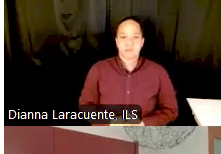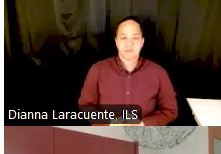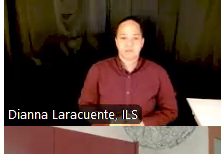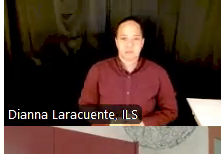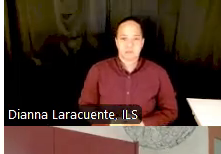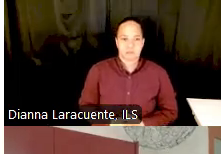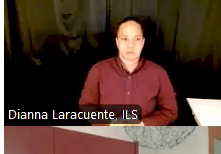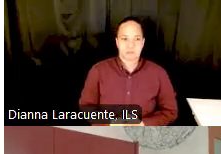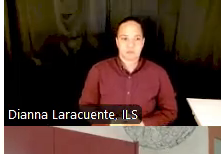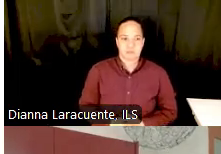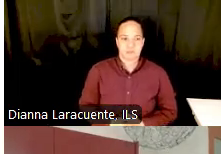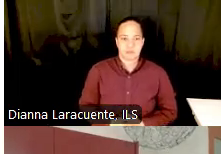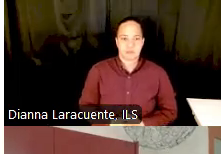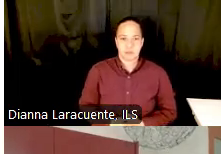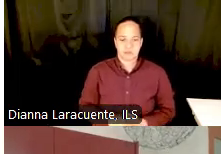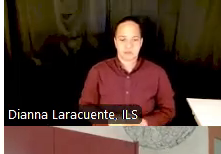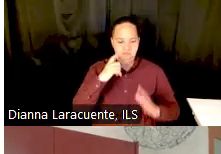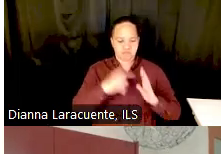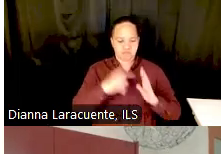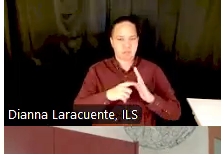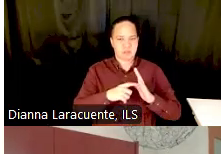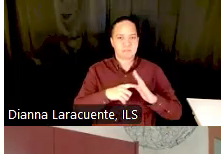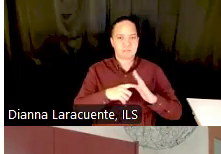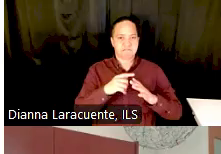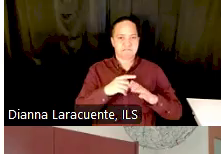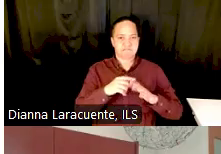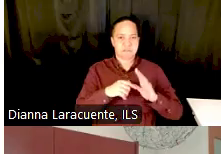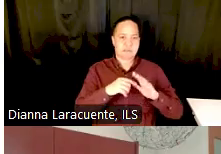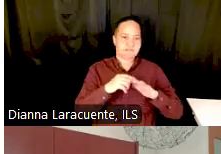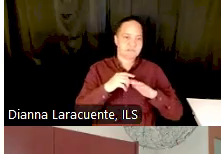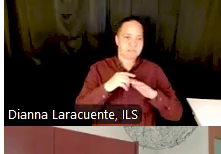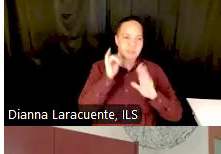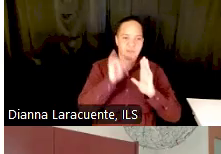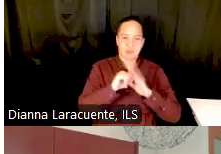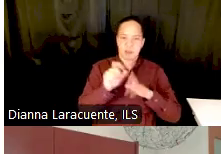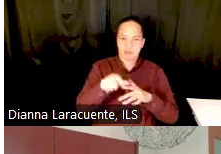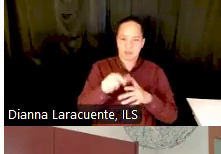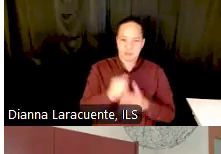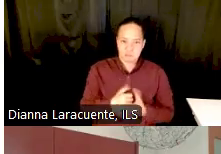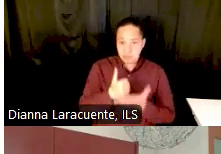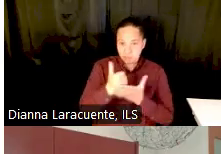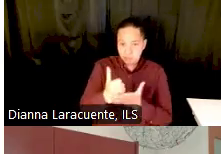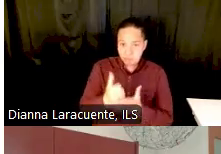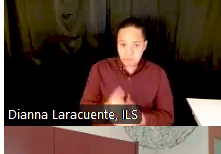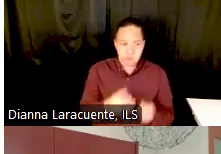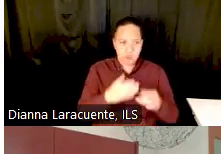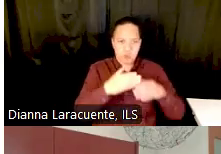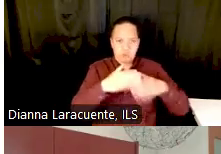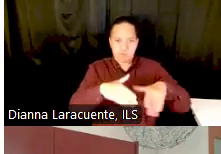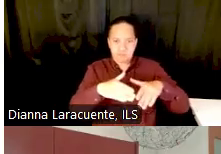Señales tempranas para identificar la necesidad de ayuda. Aquí yo lo dividí un poco por